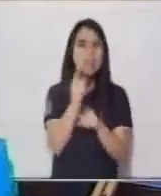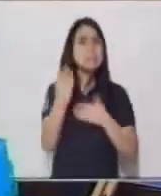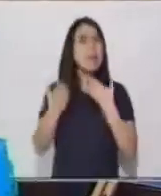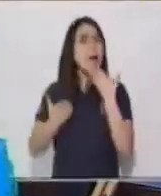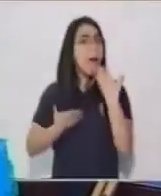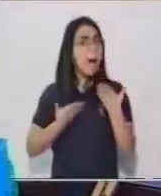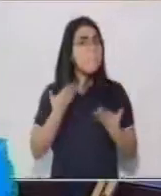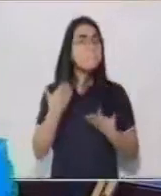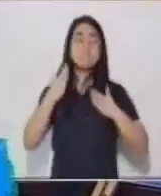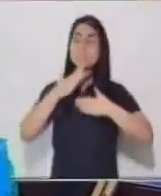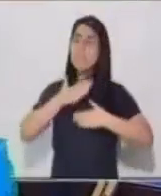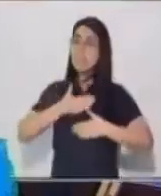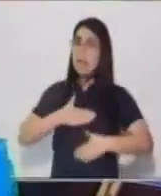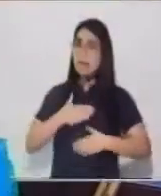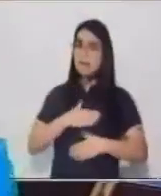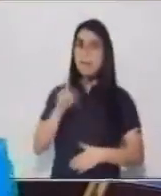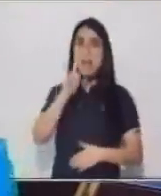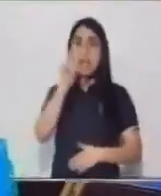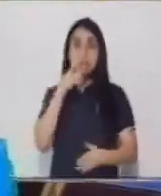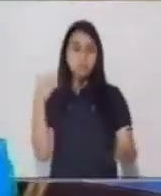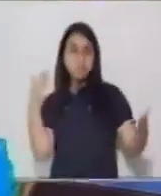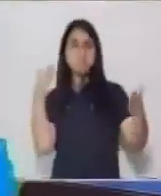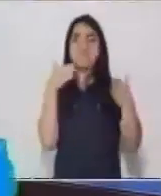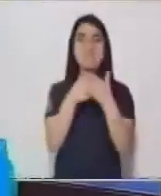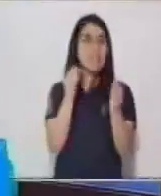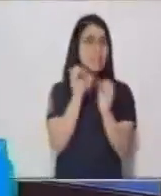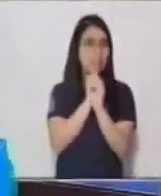de repaso y vamos a hablar de los textos.